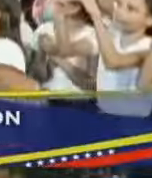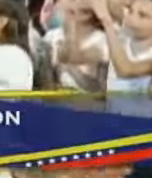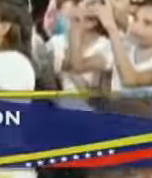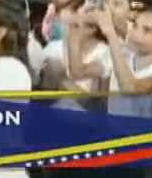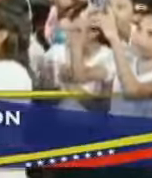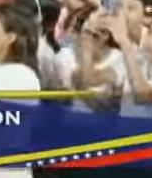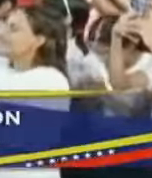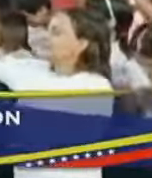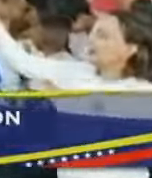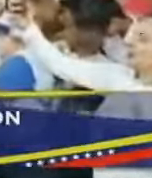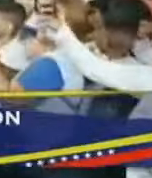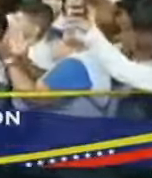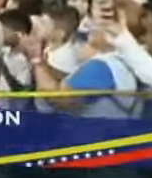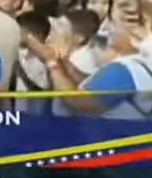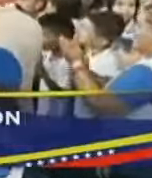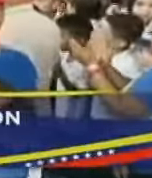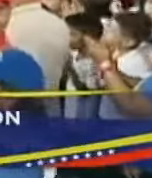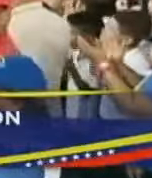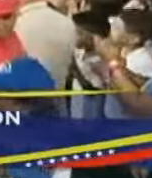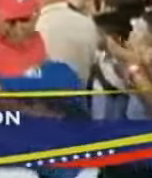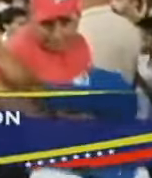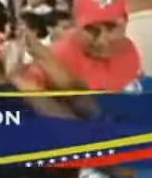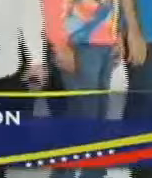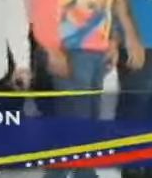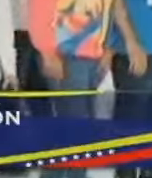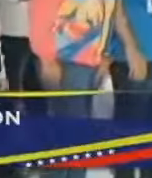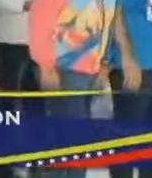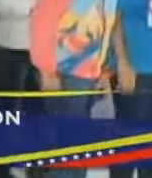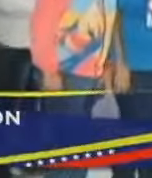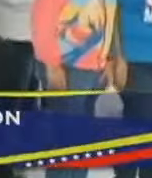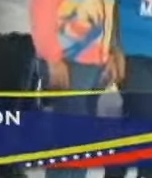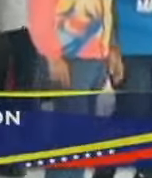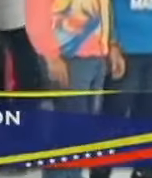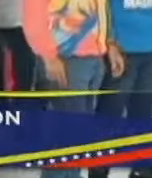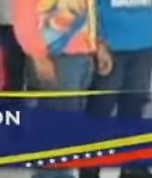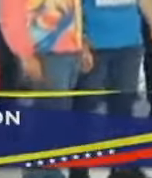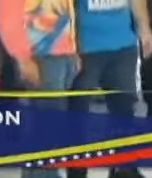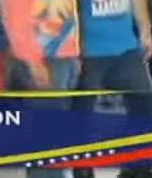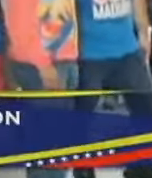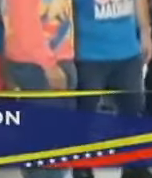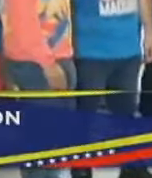madres, a los padres. Bueno, mi saludo.